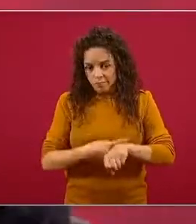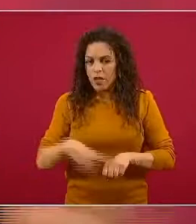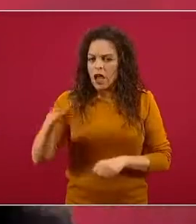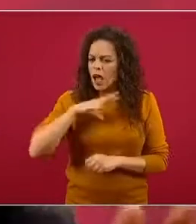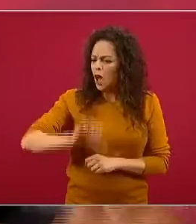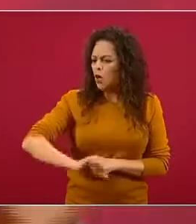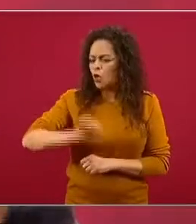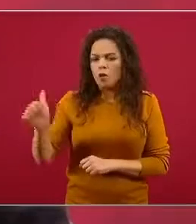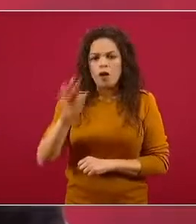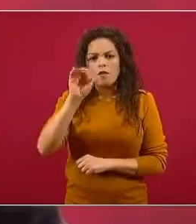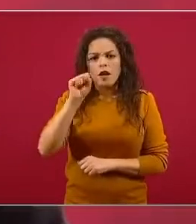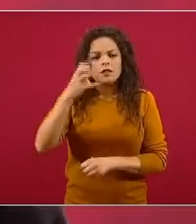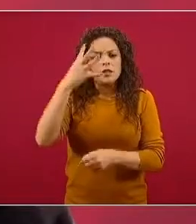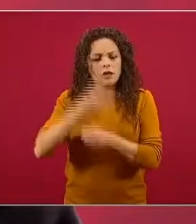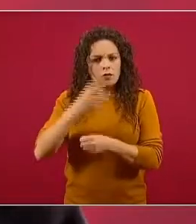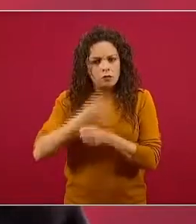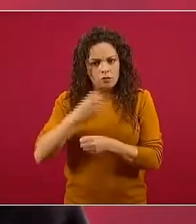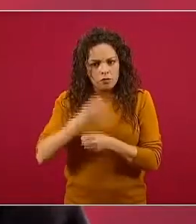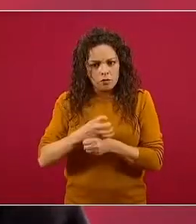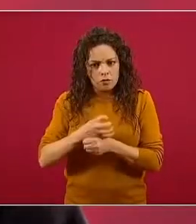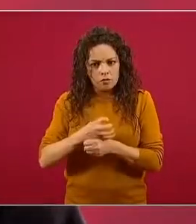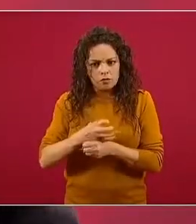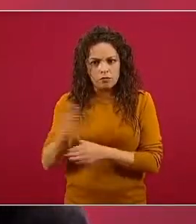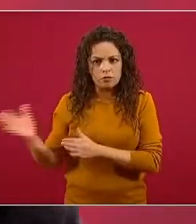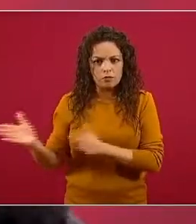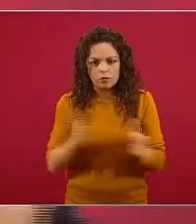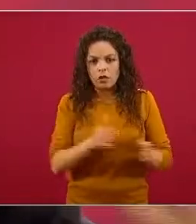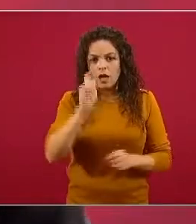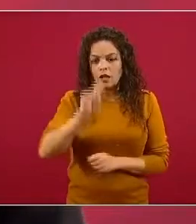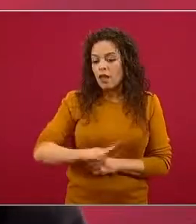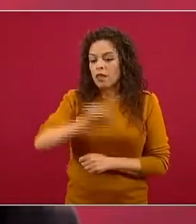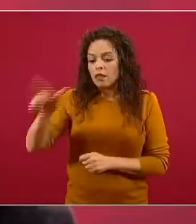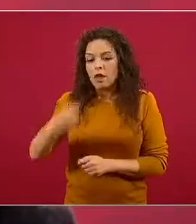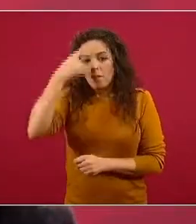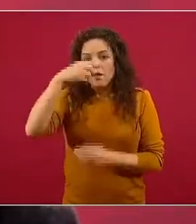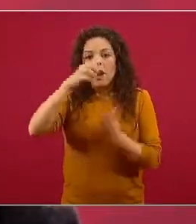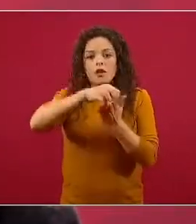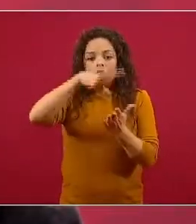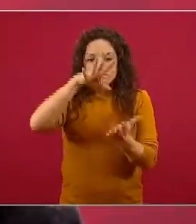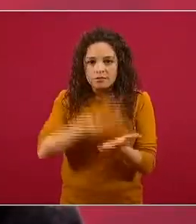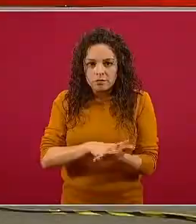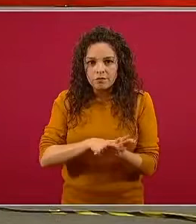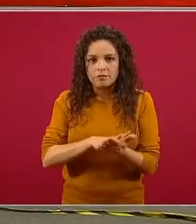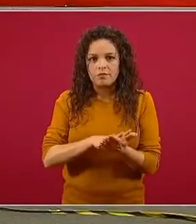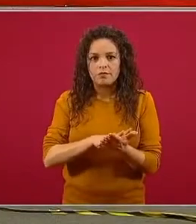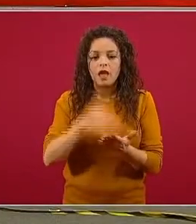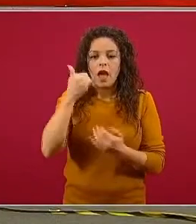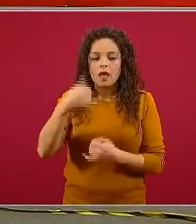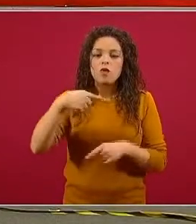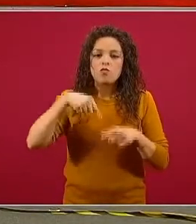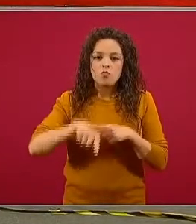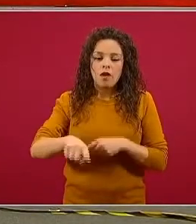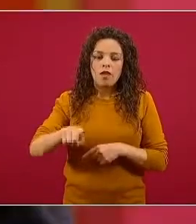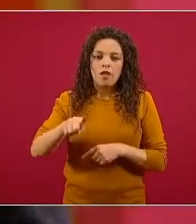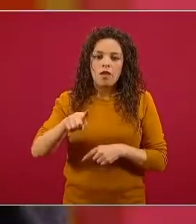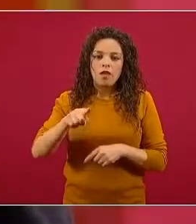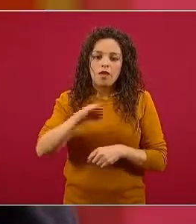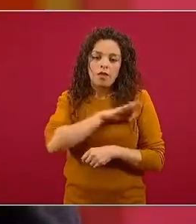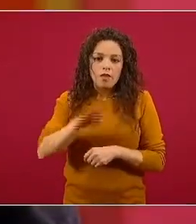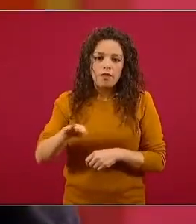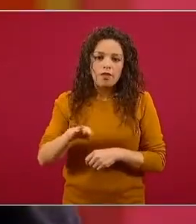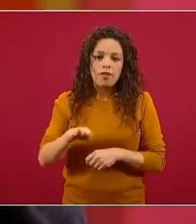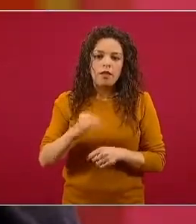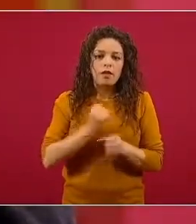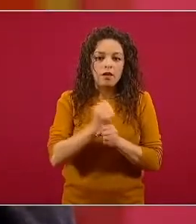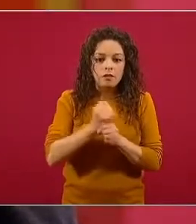es posterior al establecimiento de un registro sanitario y a la comercialización y uso del producto, en donde se hace